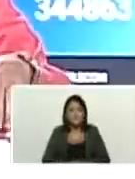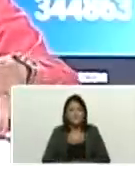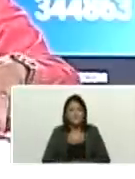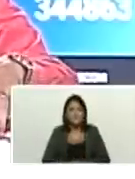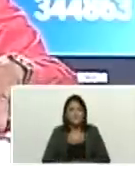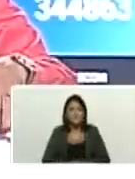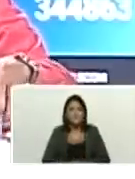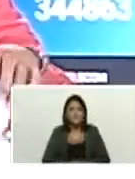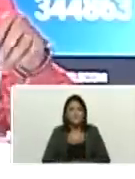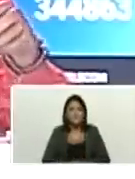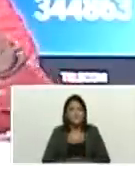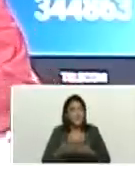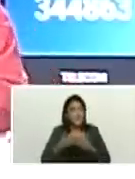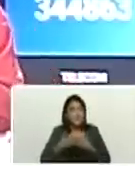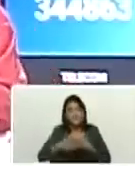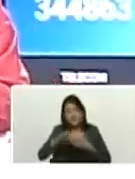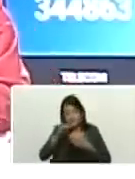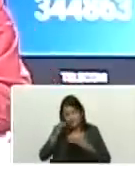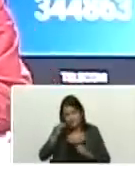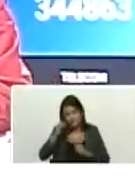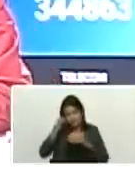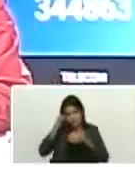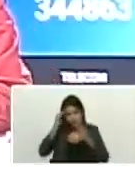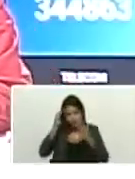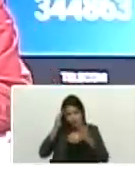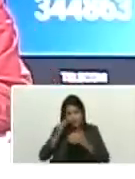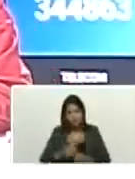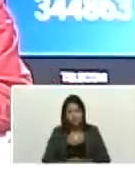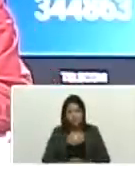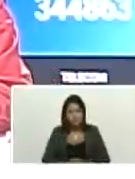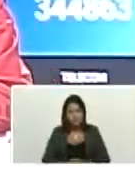Hasta la victoria siempre.